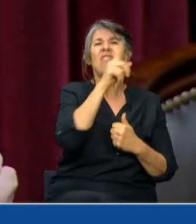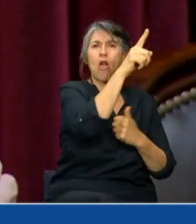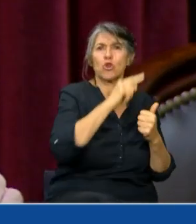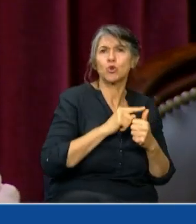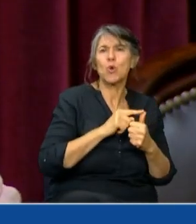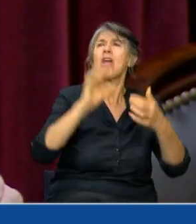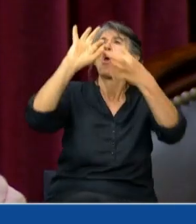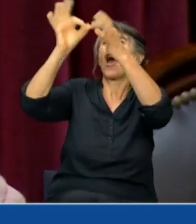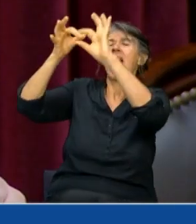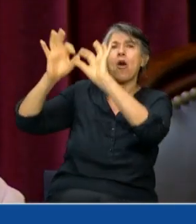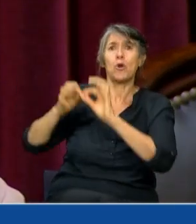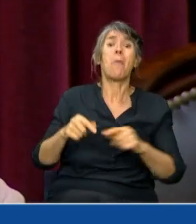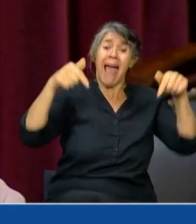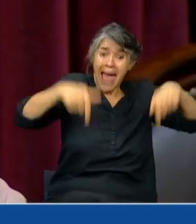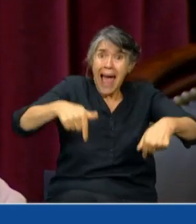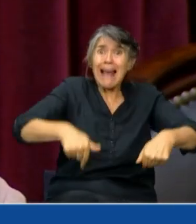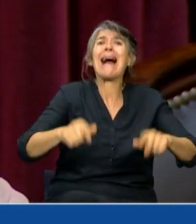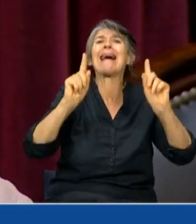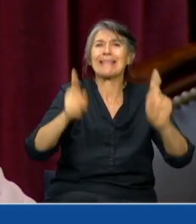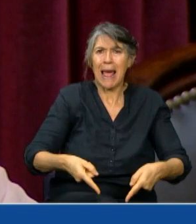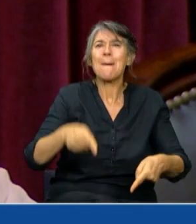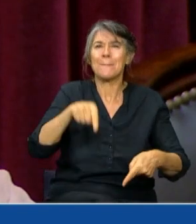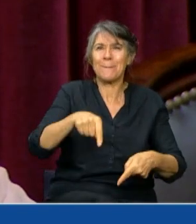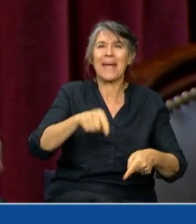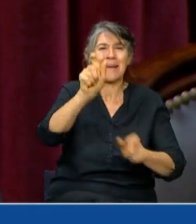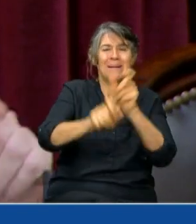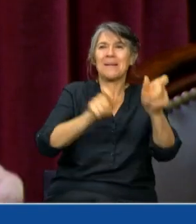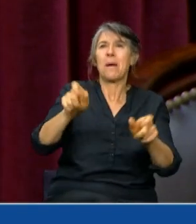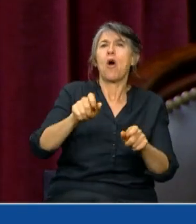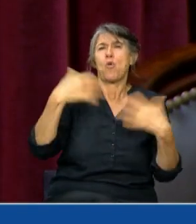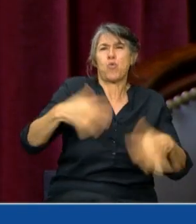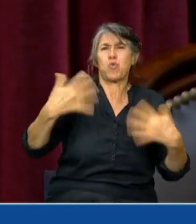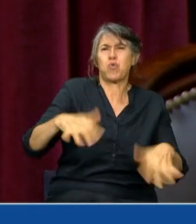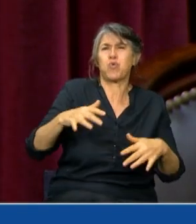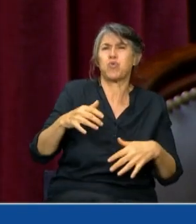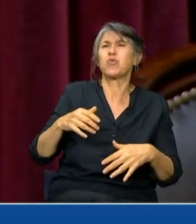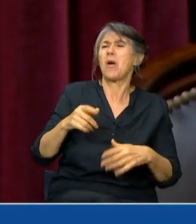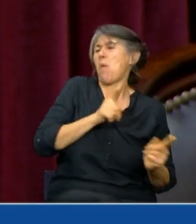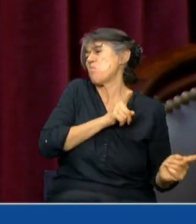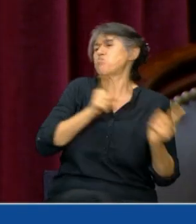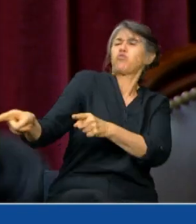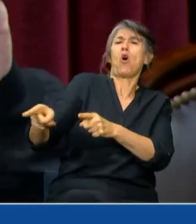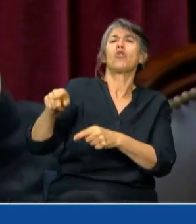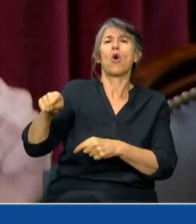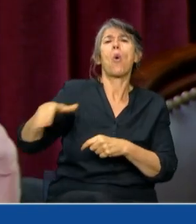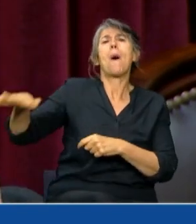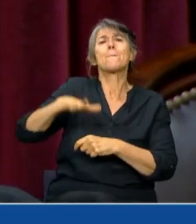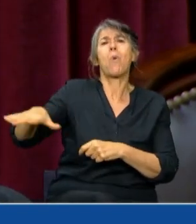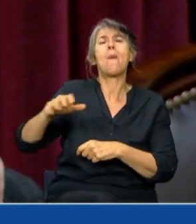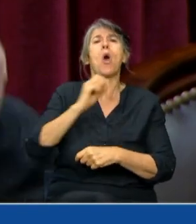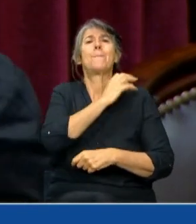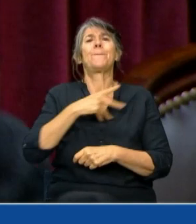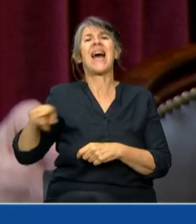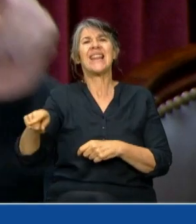imperialismos europeos y muchos acá que salieron rápidamente a atacar al pueblo palestino, a encolumnarse con